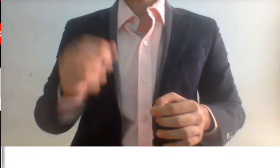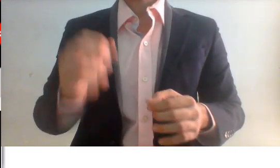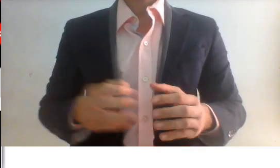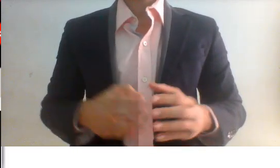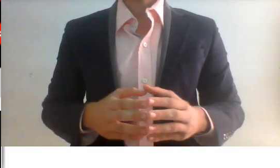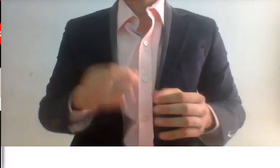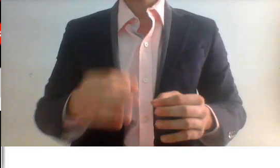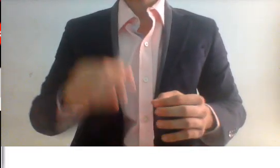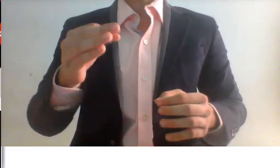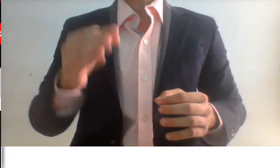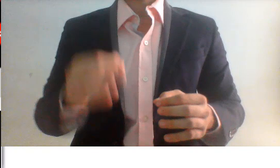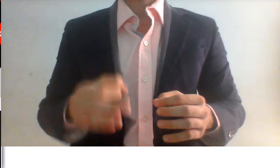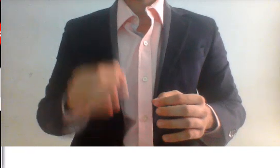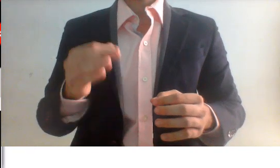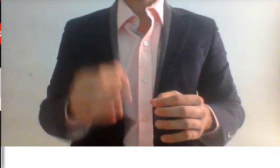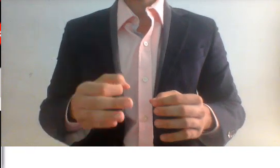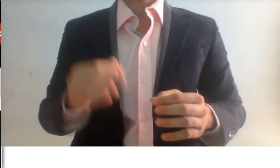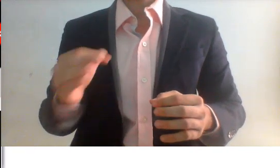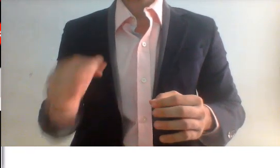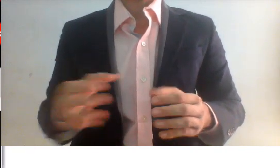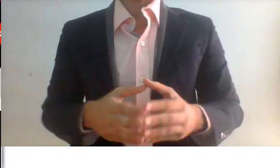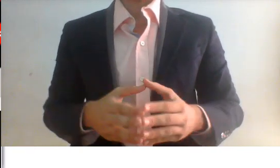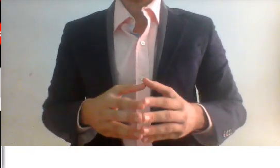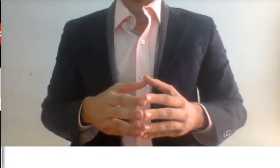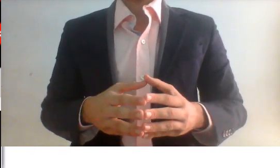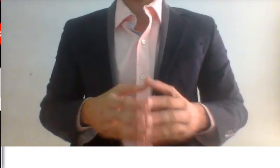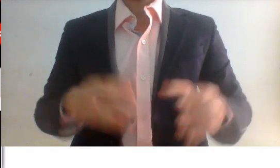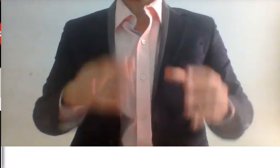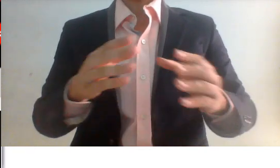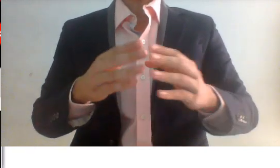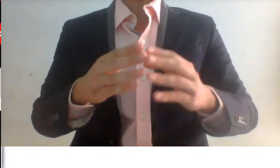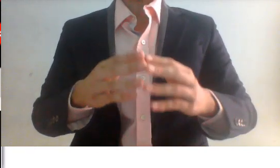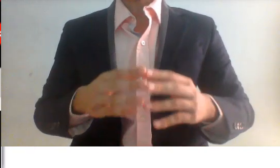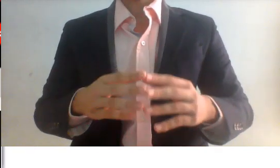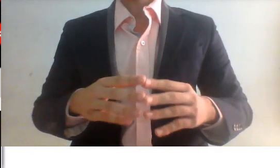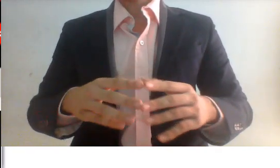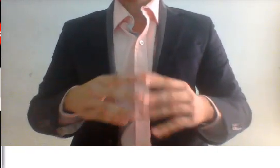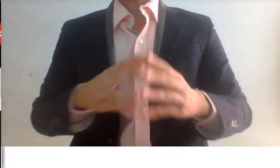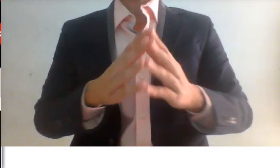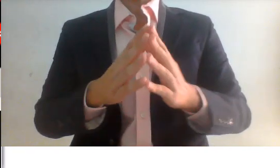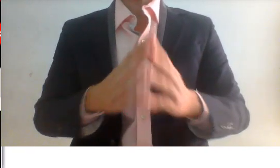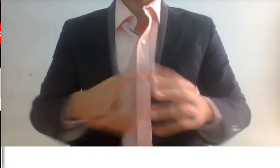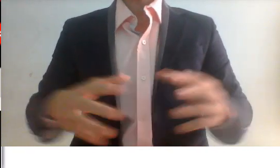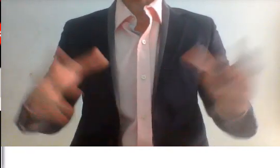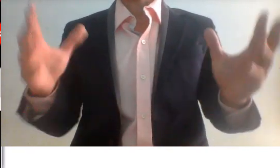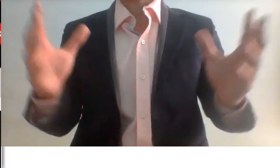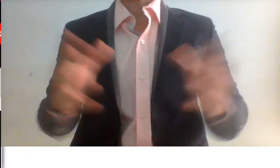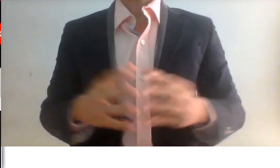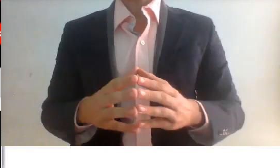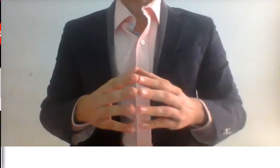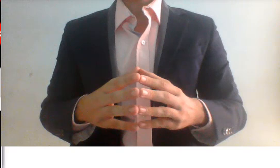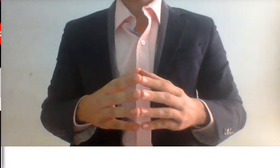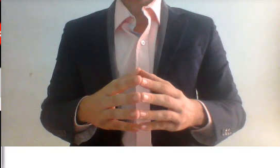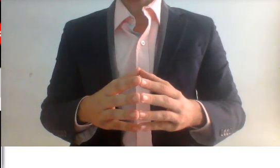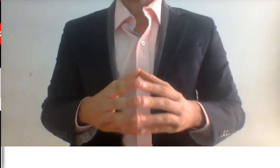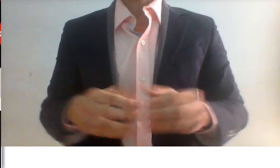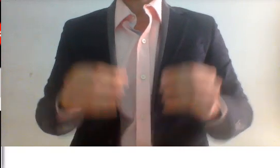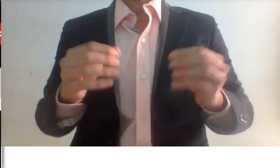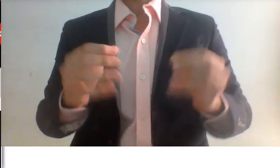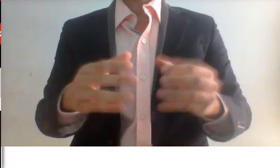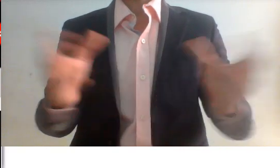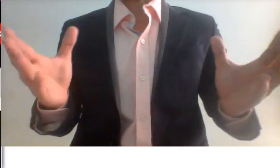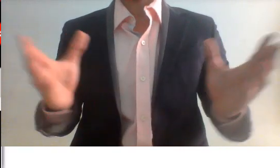no te va a costar 266 millones de pesos. Diría, ok, se capacitó a todo un estado, incluso más de un